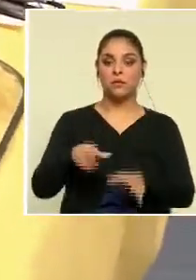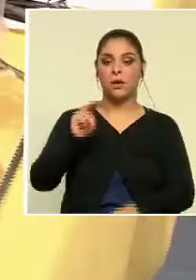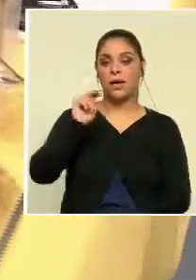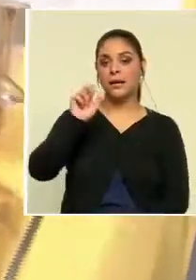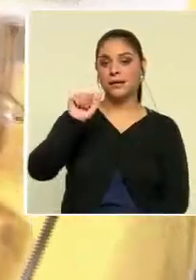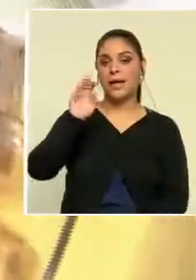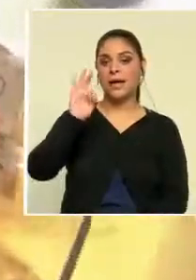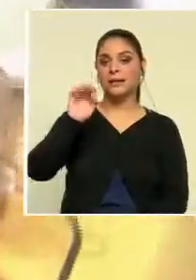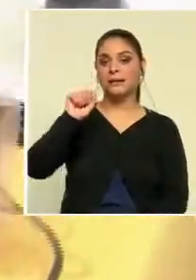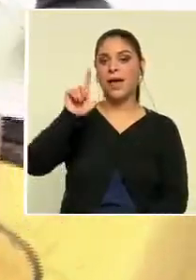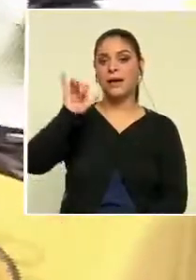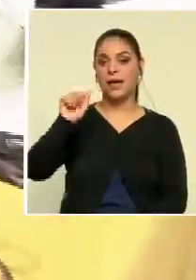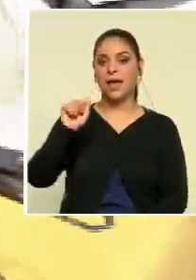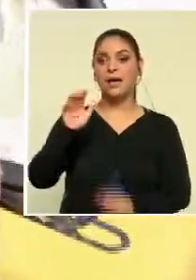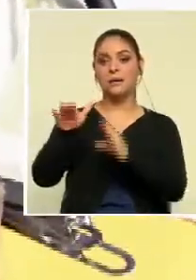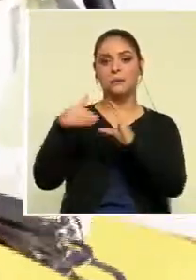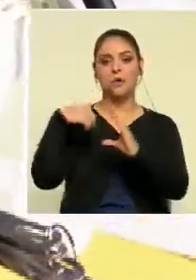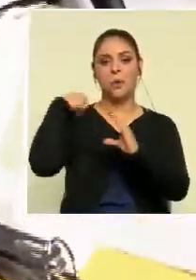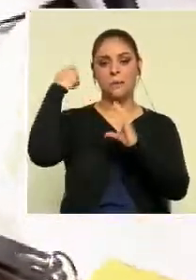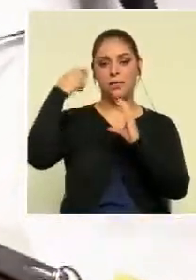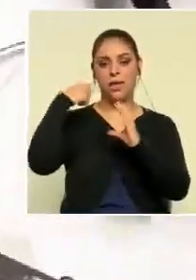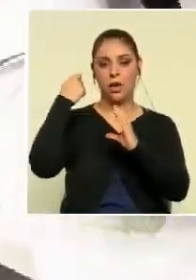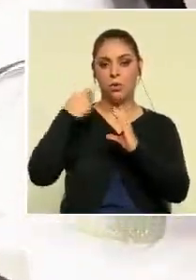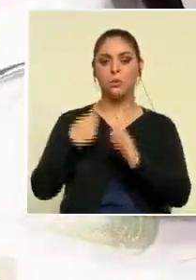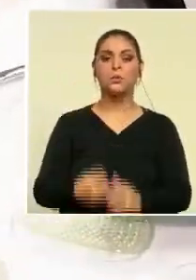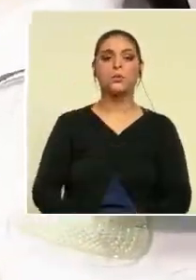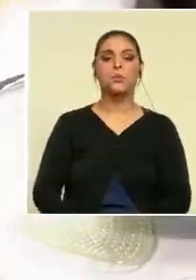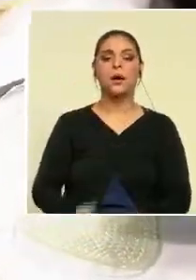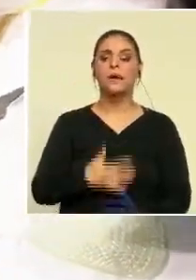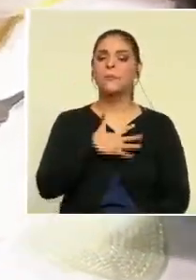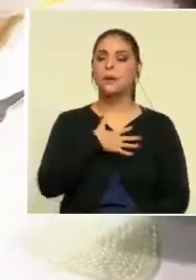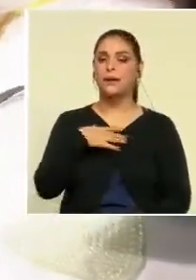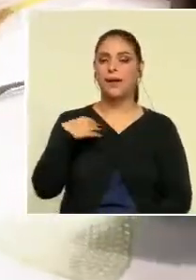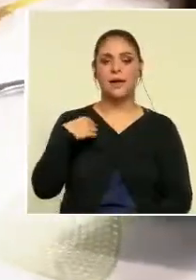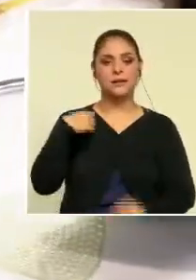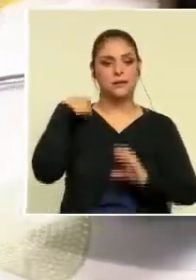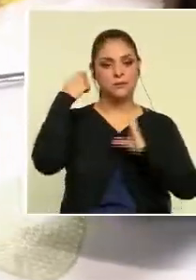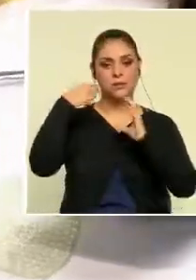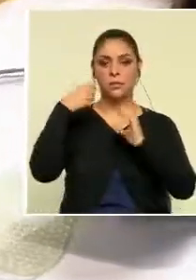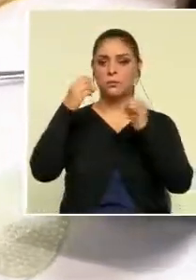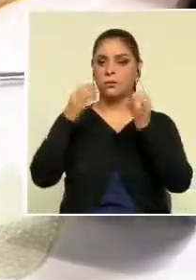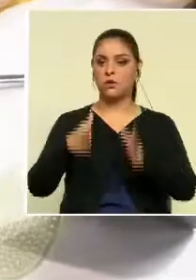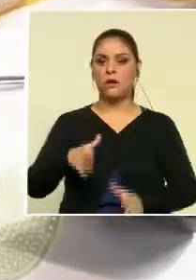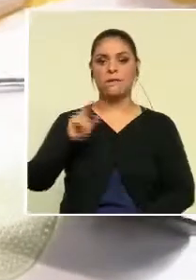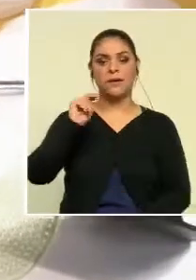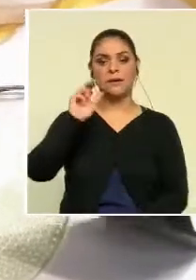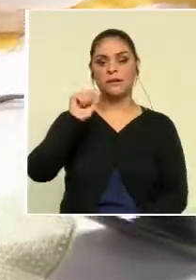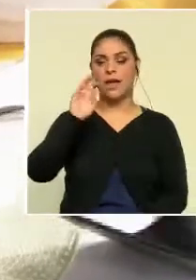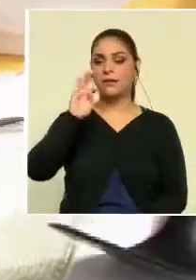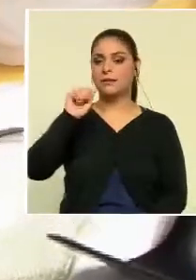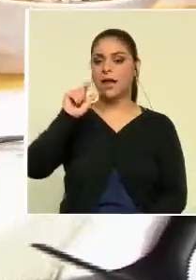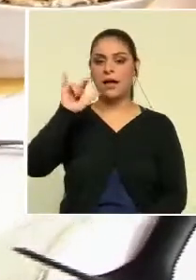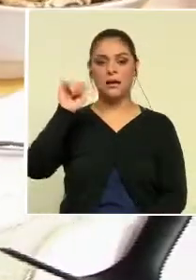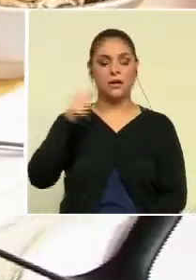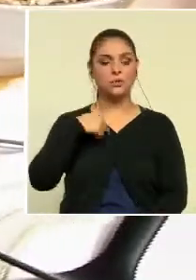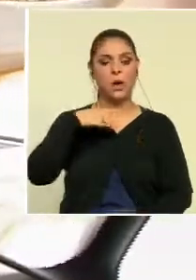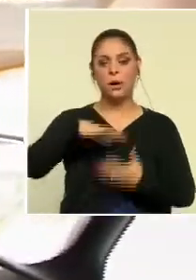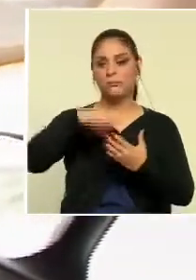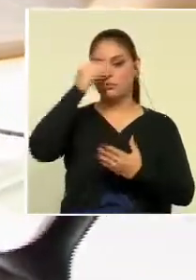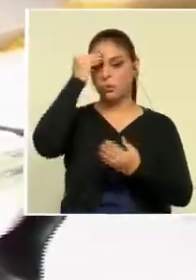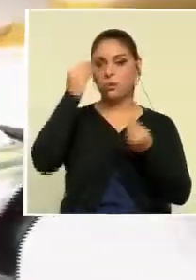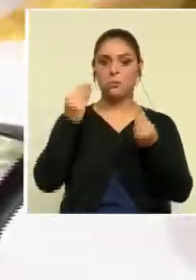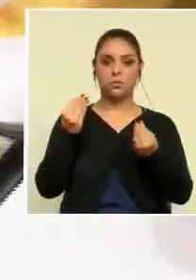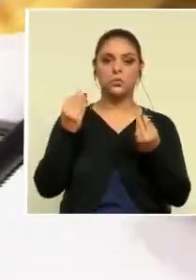mandó un videíto hay son indies y me encantan los dos de los héroes que los han visto que cargue aprendan mucho y si aprendemos